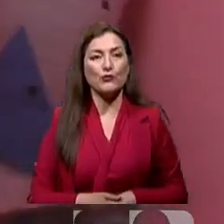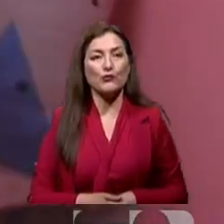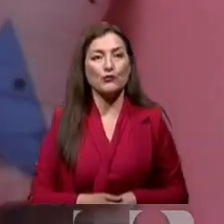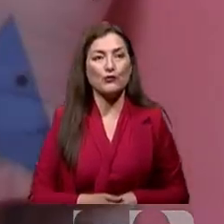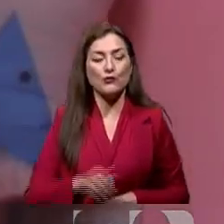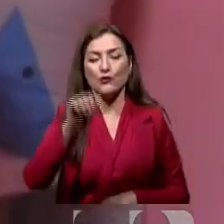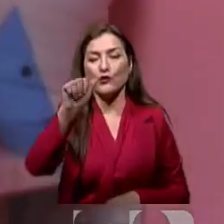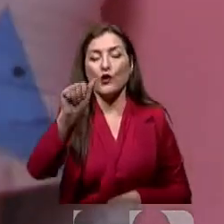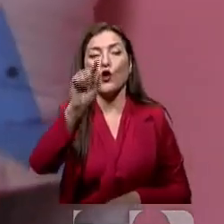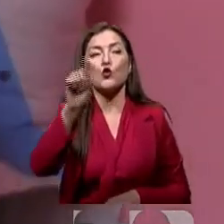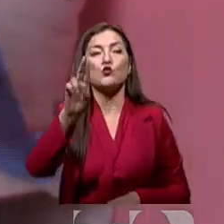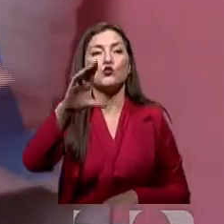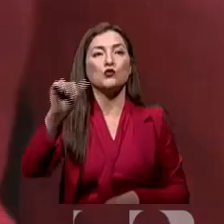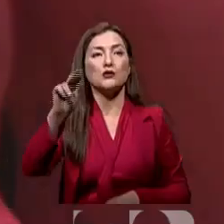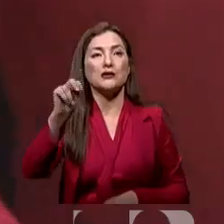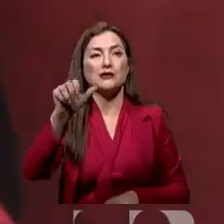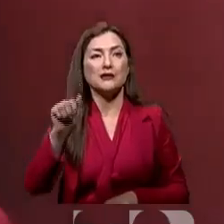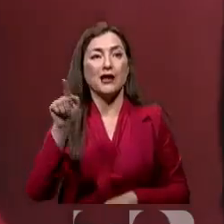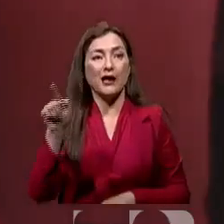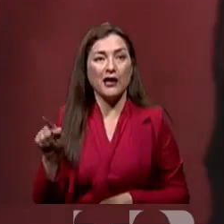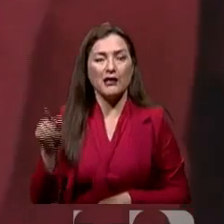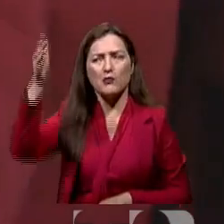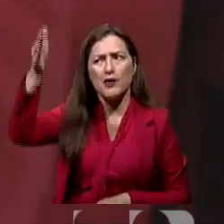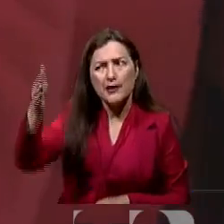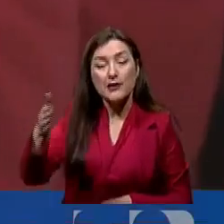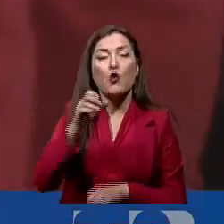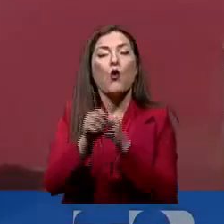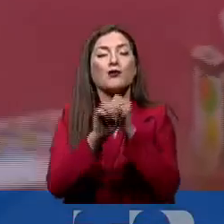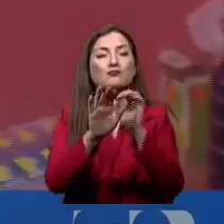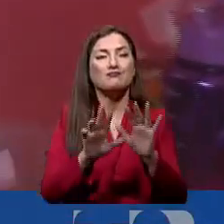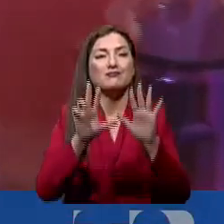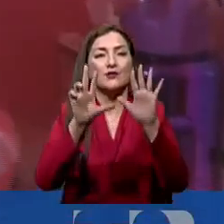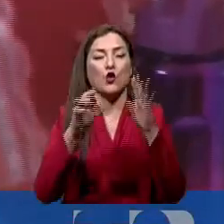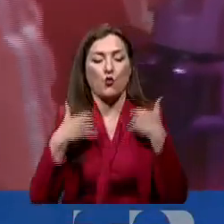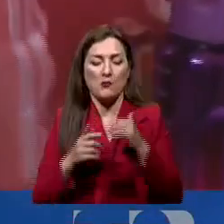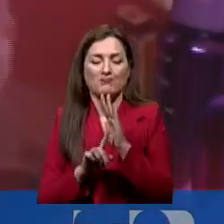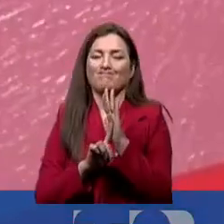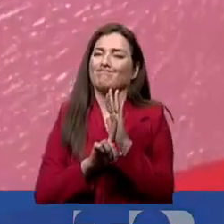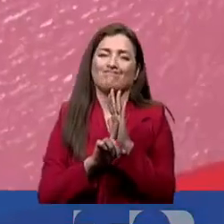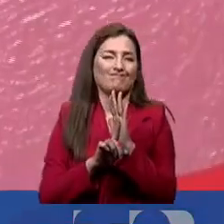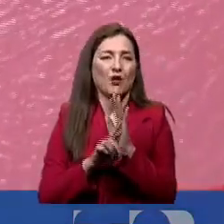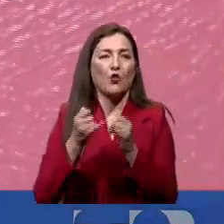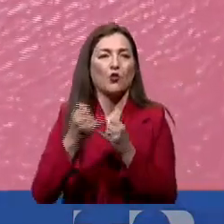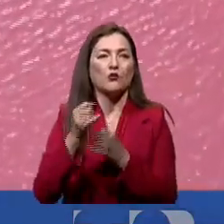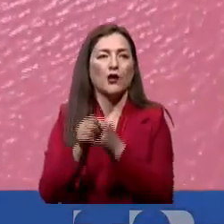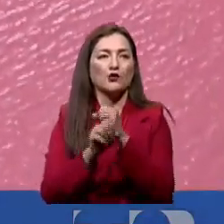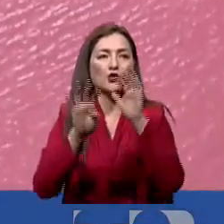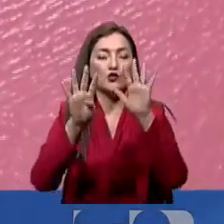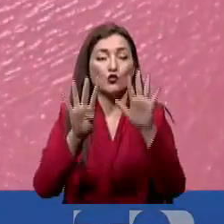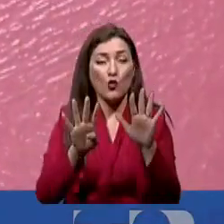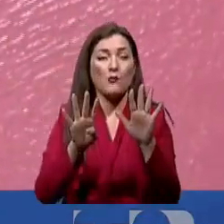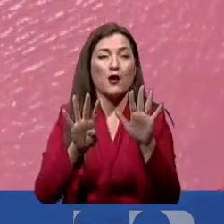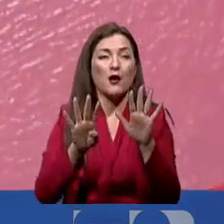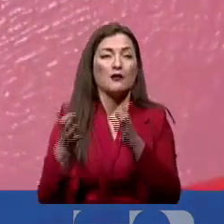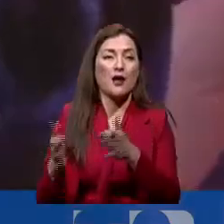Ella es Azucena. Aunque no parezca, tiene 18 años. Su cuerpo no se desarrolló debido a que los últimos 9 años pasó